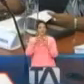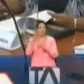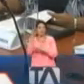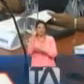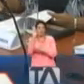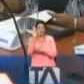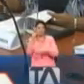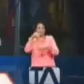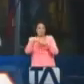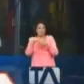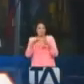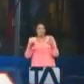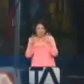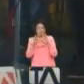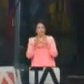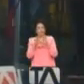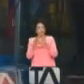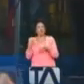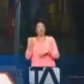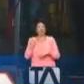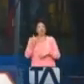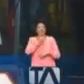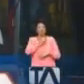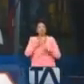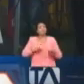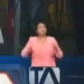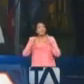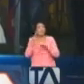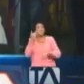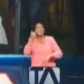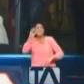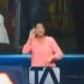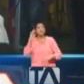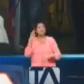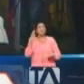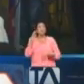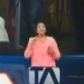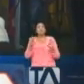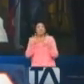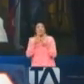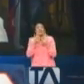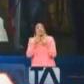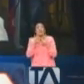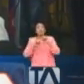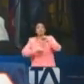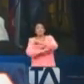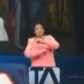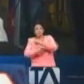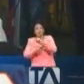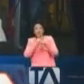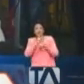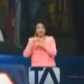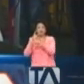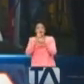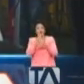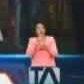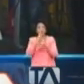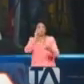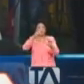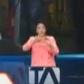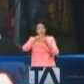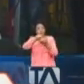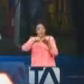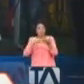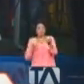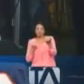parte importante, dice. Para nosotros, lo más importante de esta normativa es, por un lado, fortalecer al Consejo de Participación Ciudadana y,